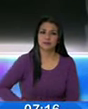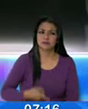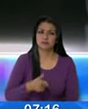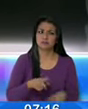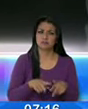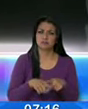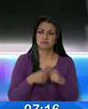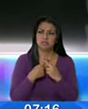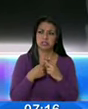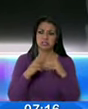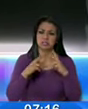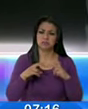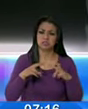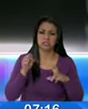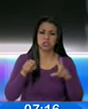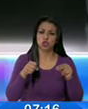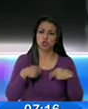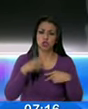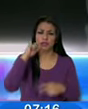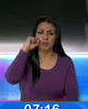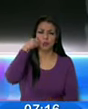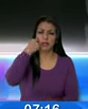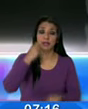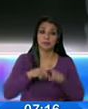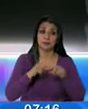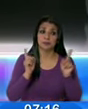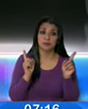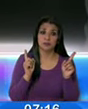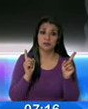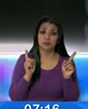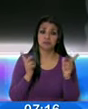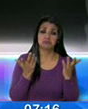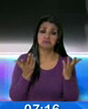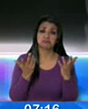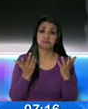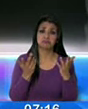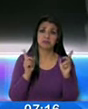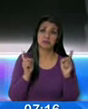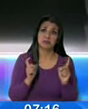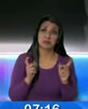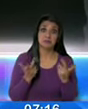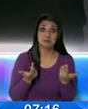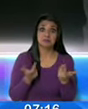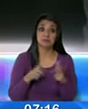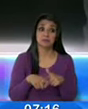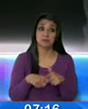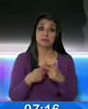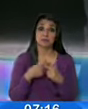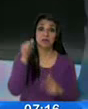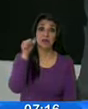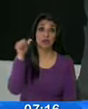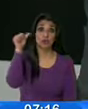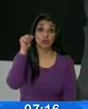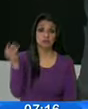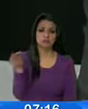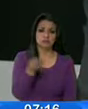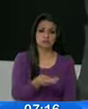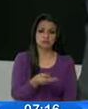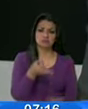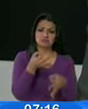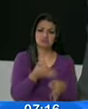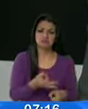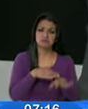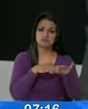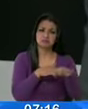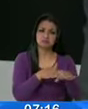no recuerdo que se haya abierto una indagación. Pero de todas formas habría que ver si es que esos audios podrían configurar eventualmente la noticia